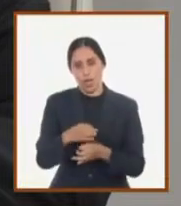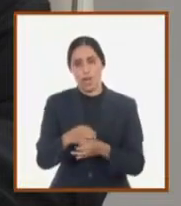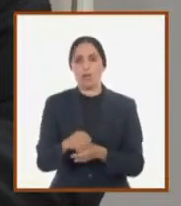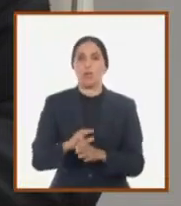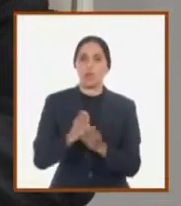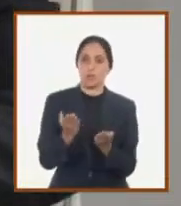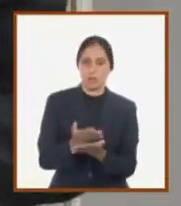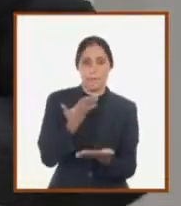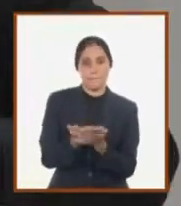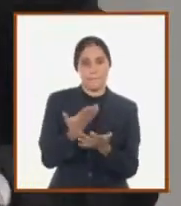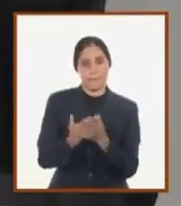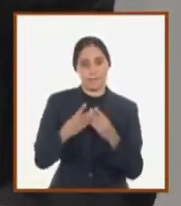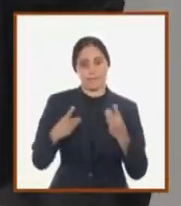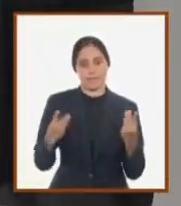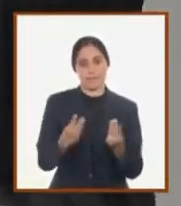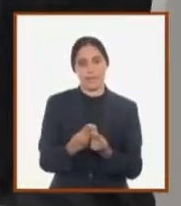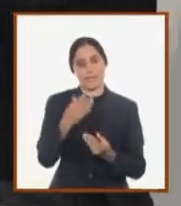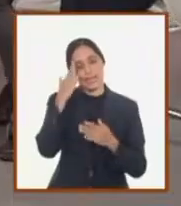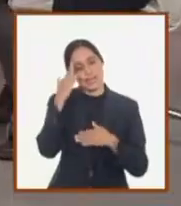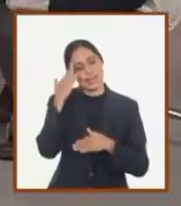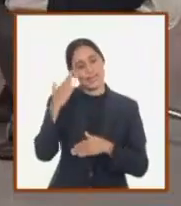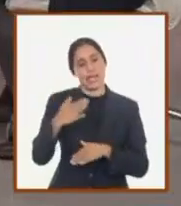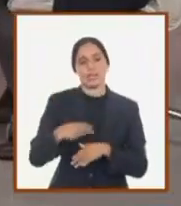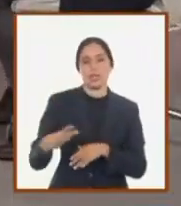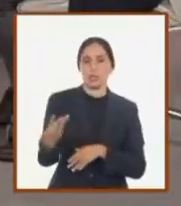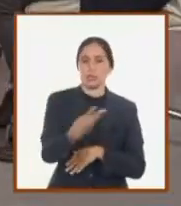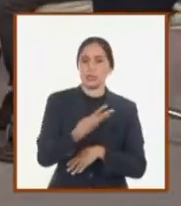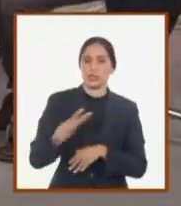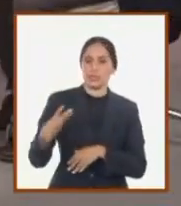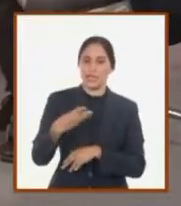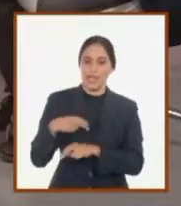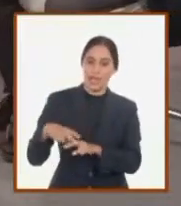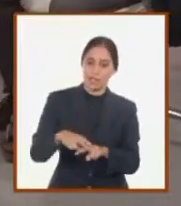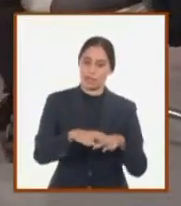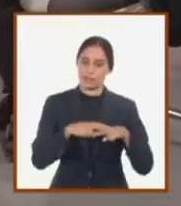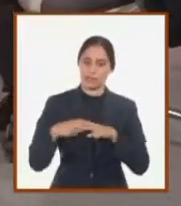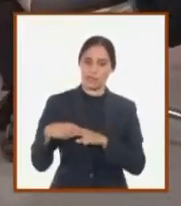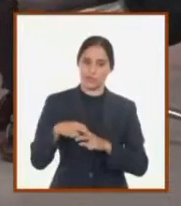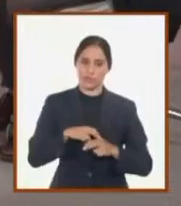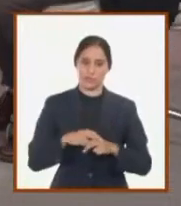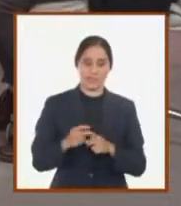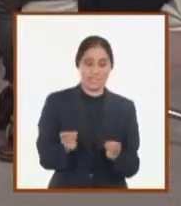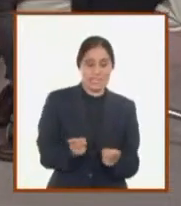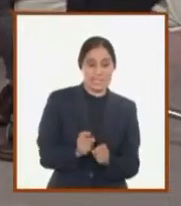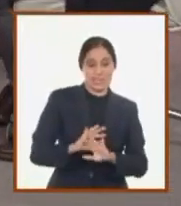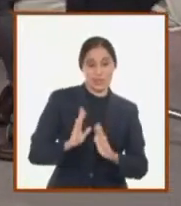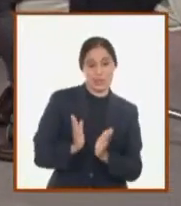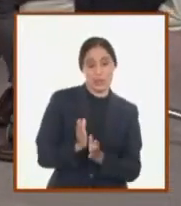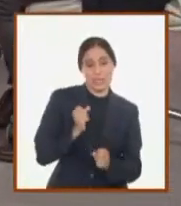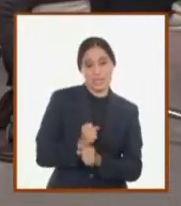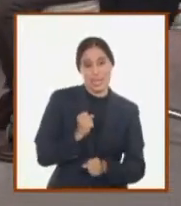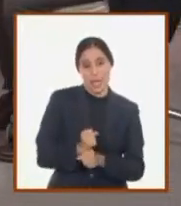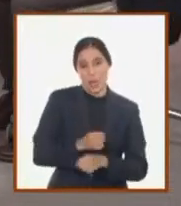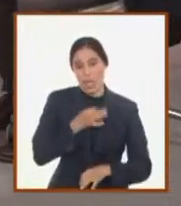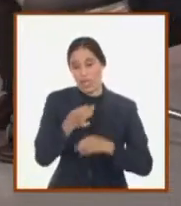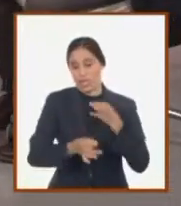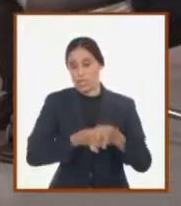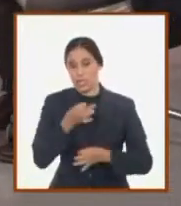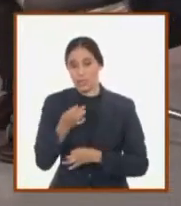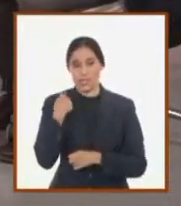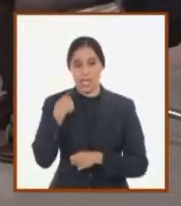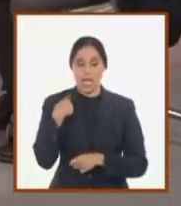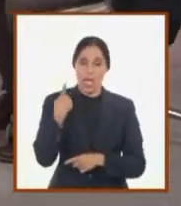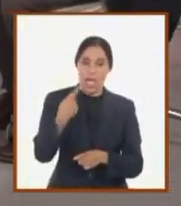oficina de asuntos históricos Bueno pues muchísimas gracias a ustedes por habernos traído en apretada síntesis el trabajo de 60 años de la oficina de asuntos históricos